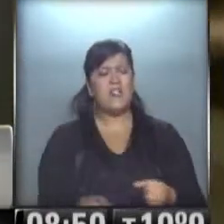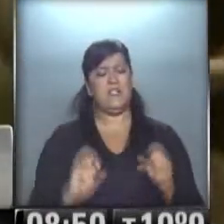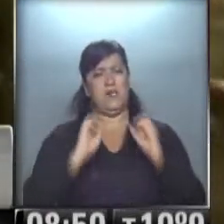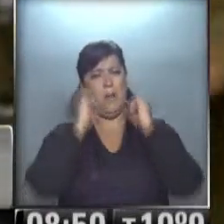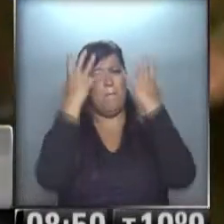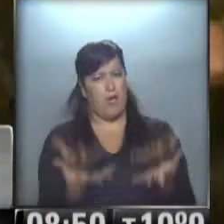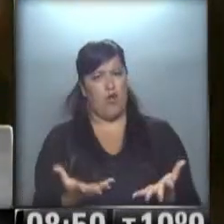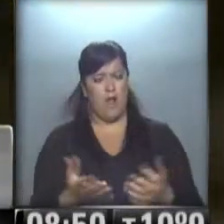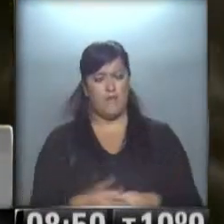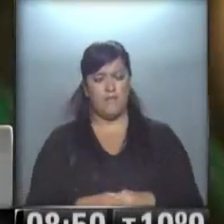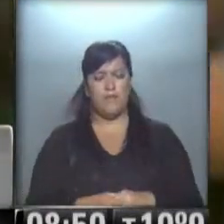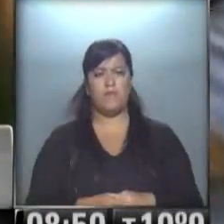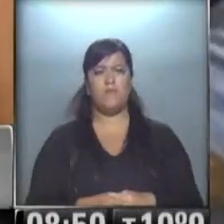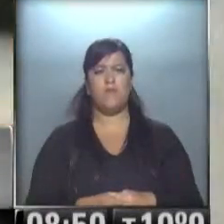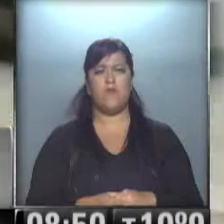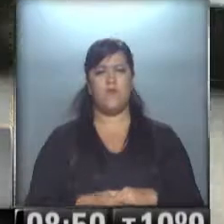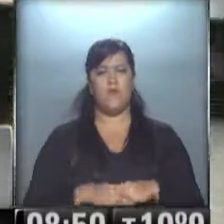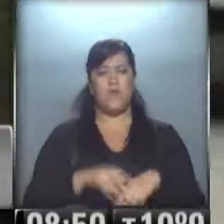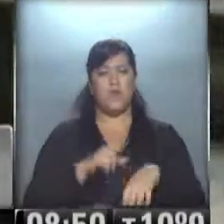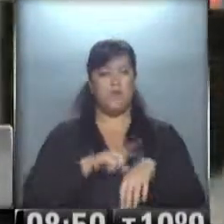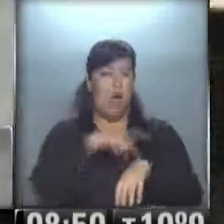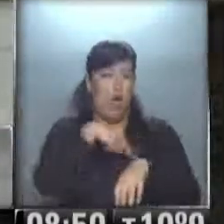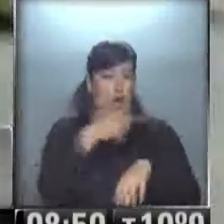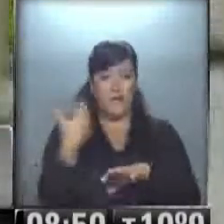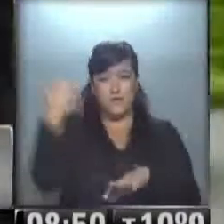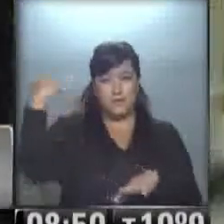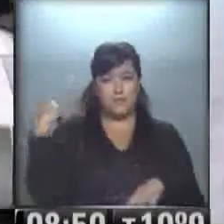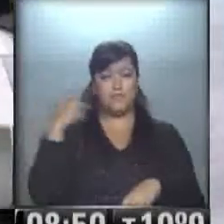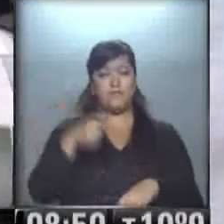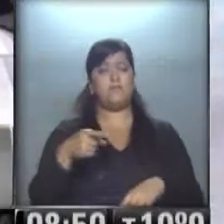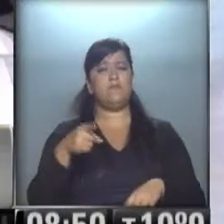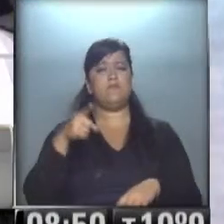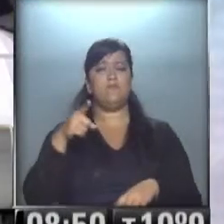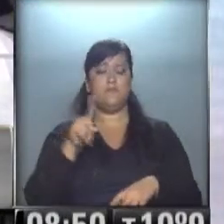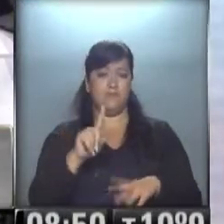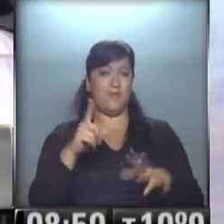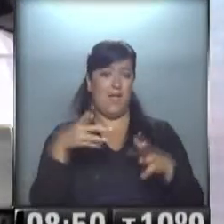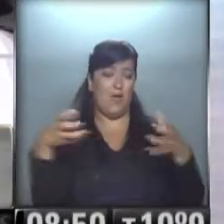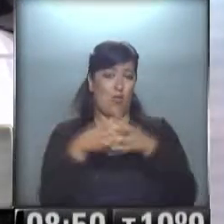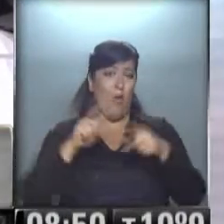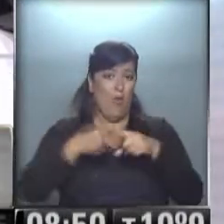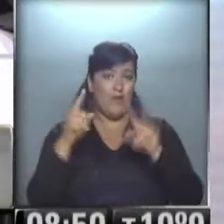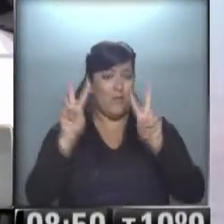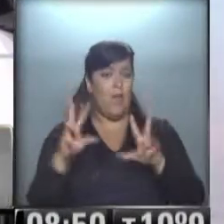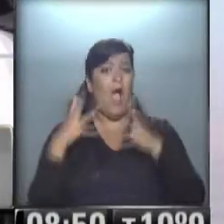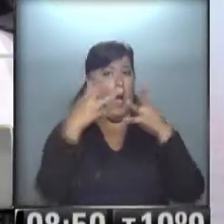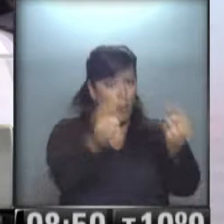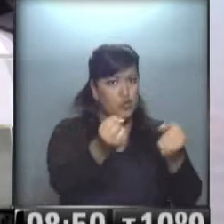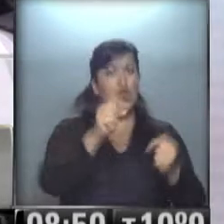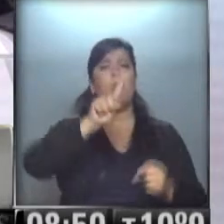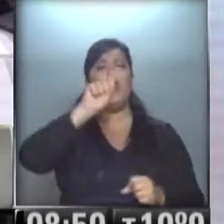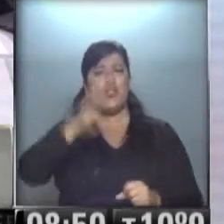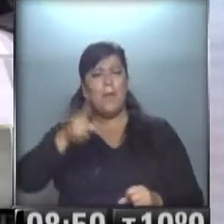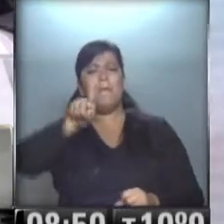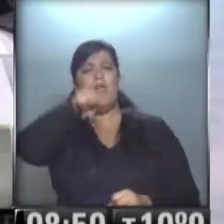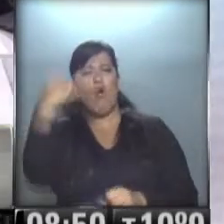los argentinos. Y en las últimas horas, diputado, no solo estos respaldos que estamos mencionando, sino también se dio el respaldo de los